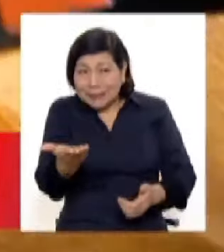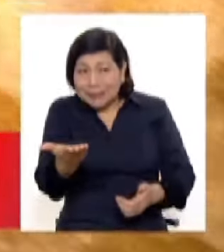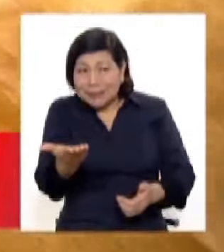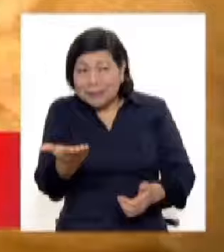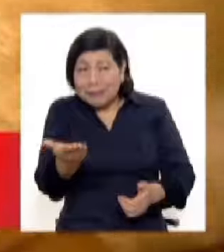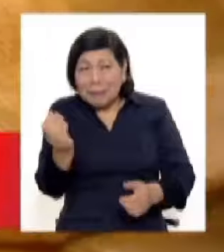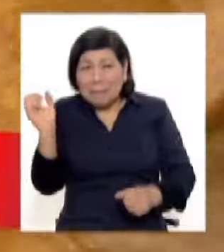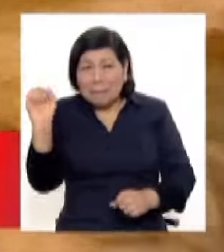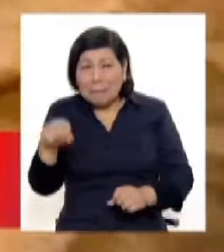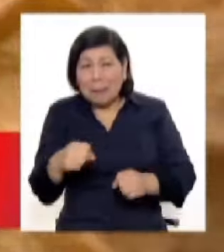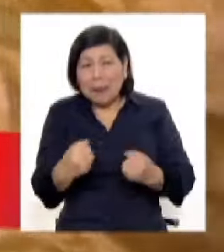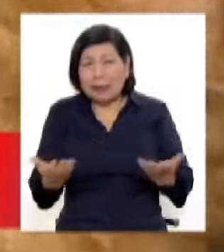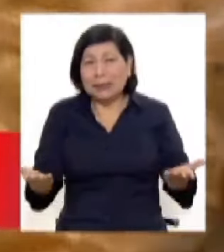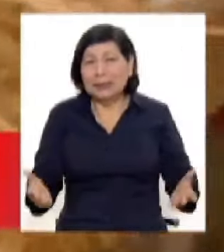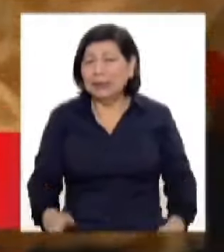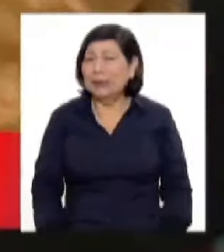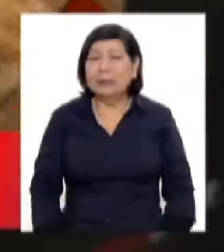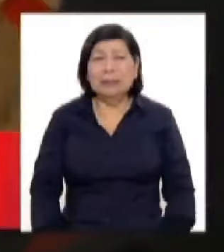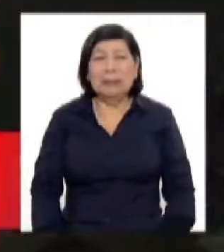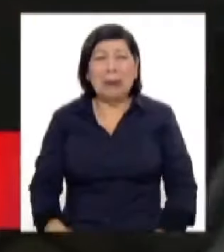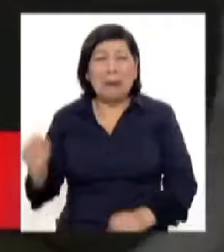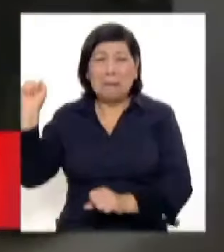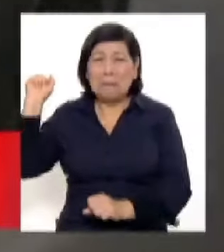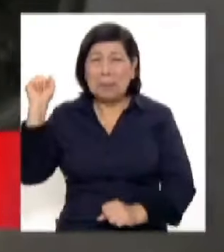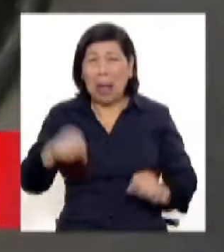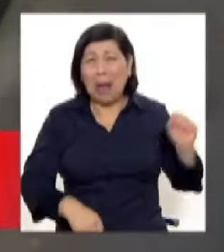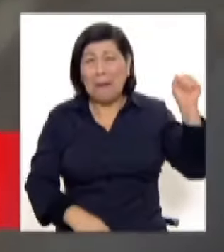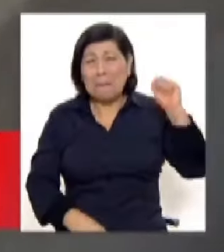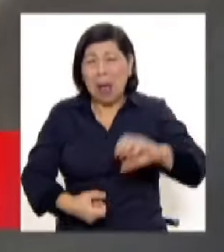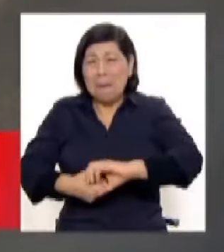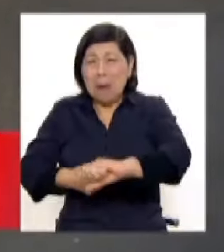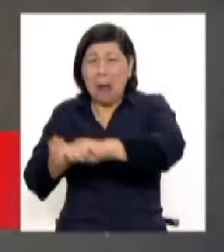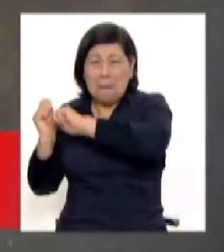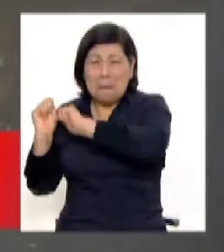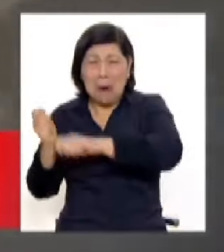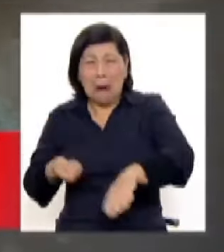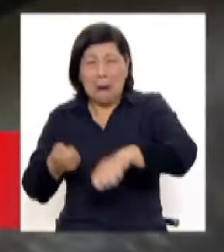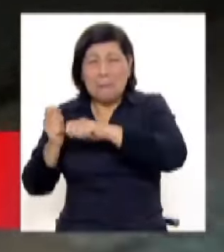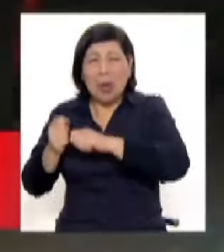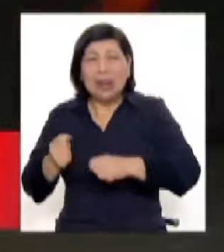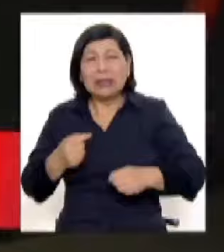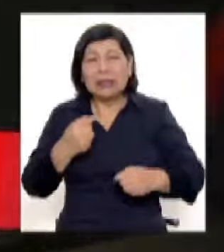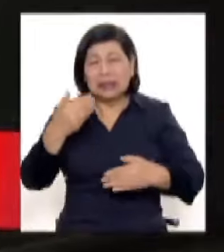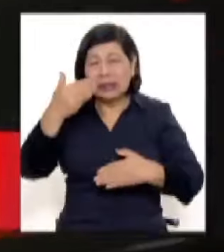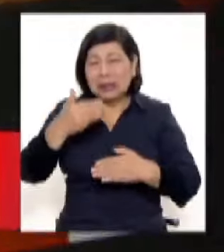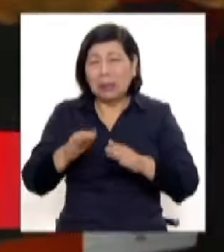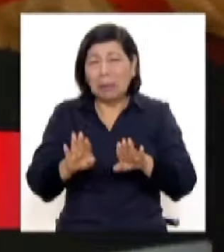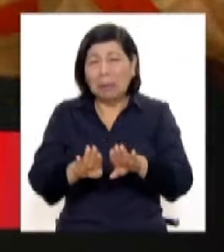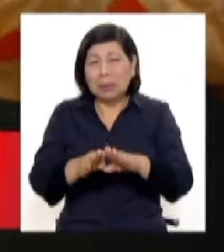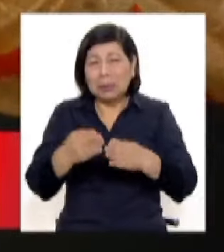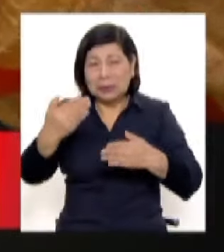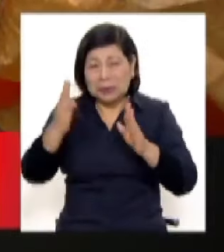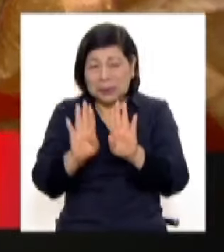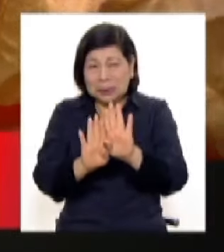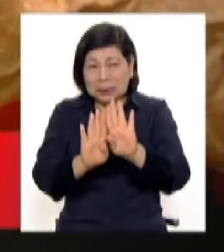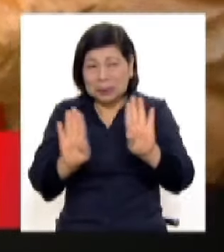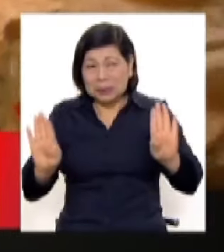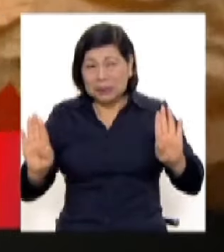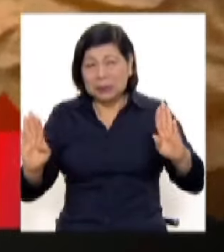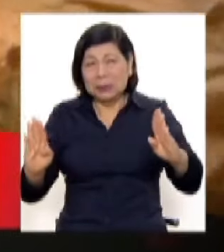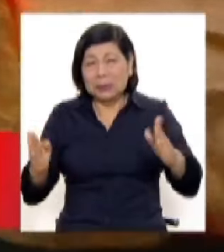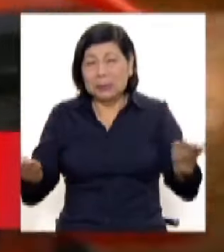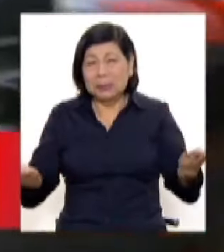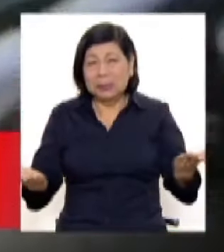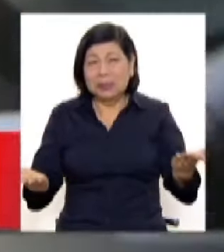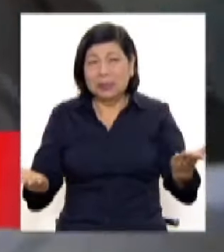sido vandalizado, se le tiró piedras con palos también, las lunas fueron rotas, ¿no? Y si continuamos